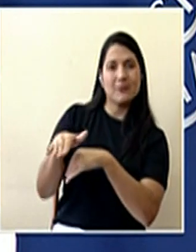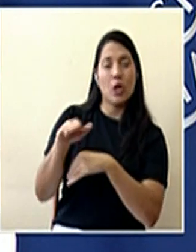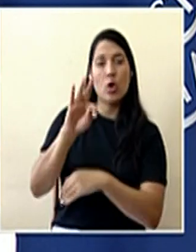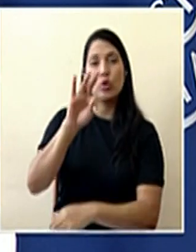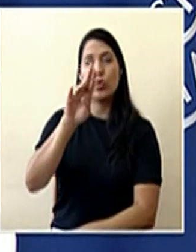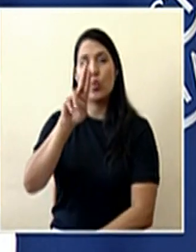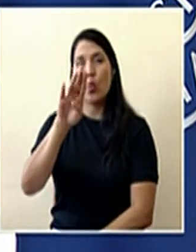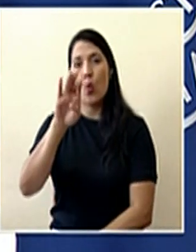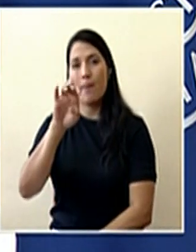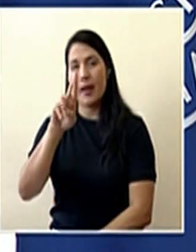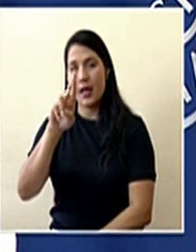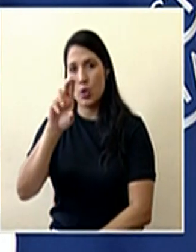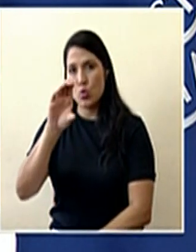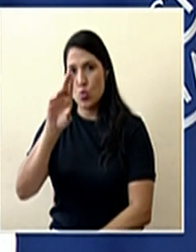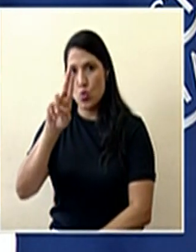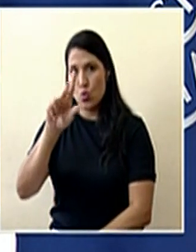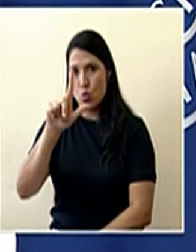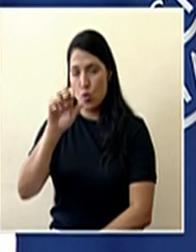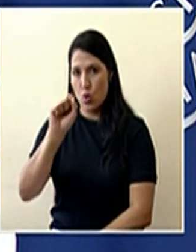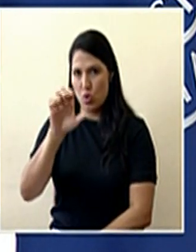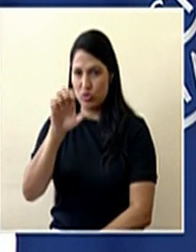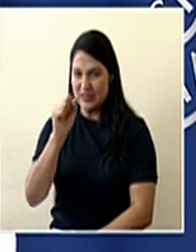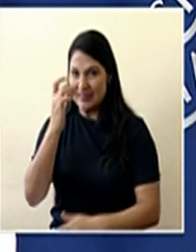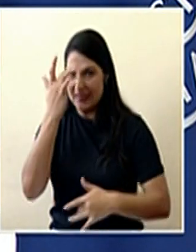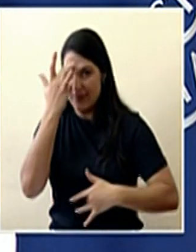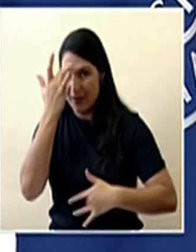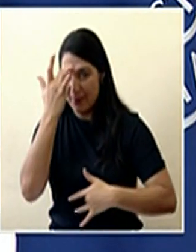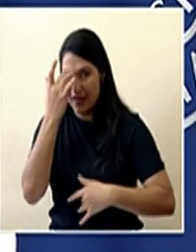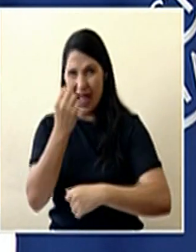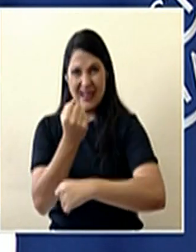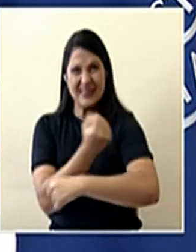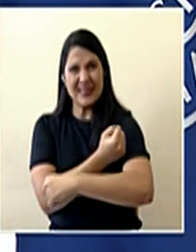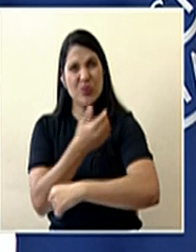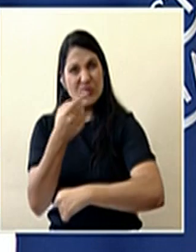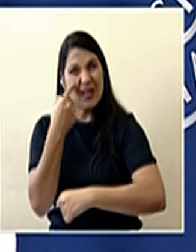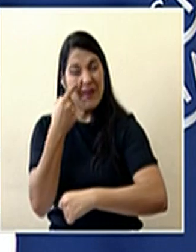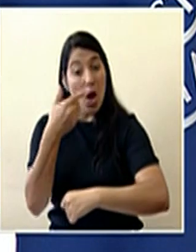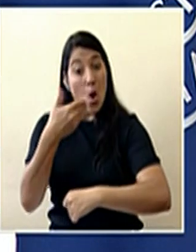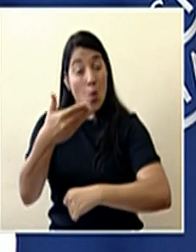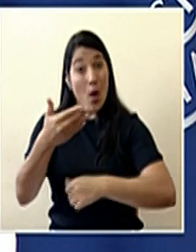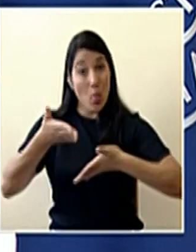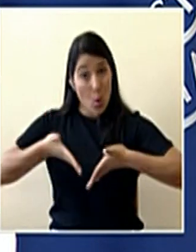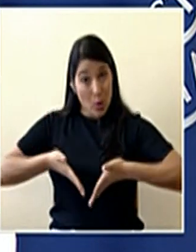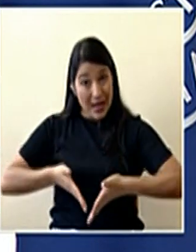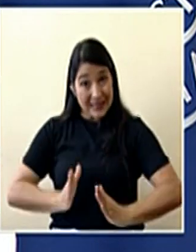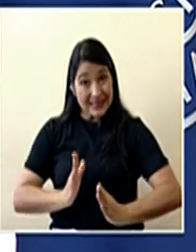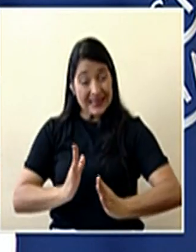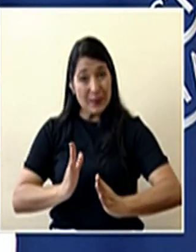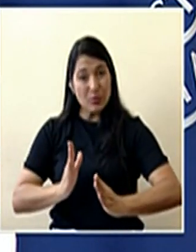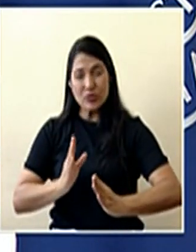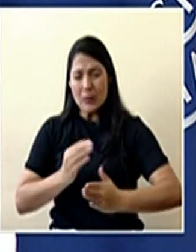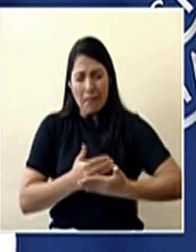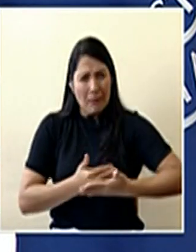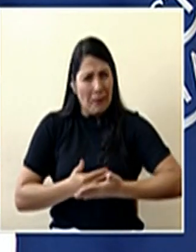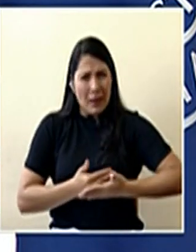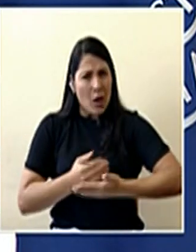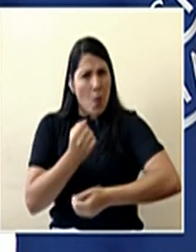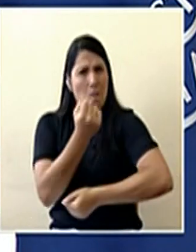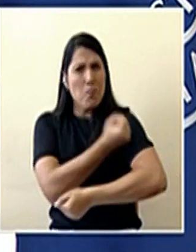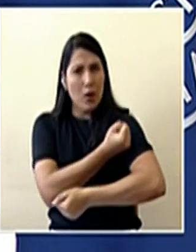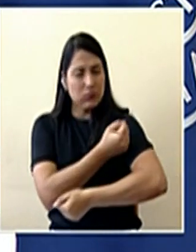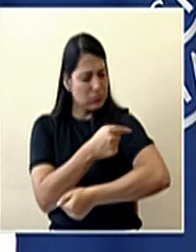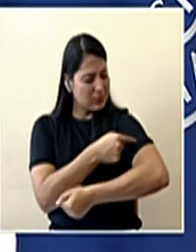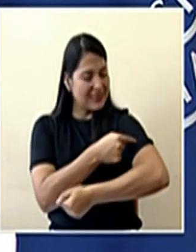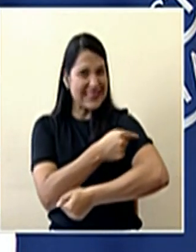aplica, es la famosa vacuna que se aplica al nacimiento y que nos deja la cicatriz, que, bueno, no todos desarrollan esa cicatriz, pero muchos sí